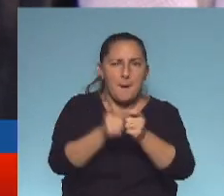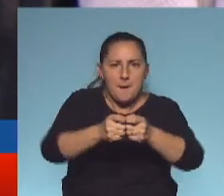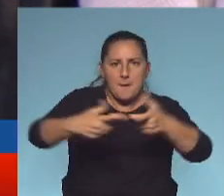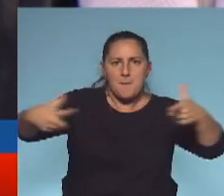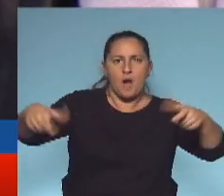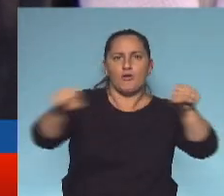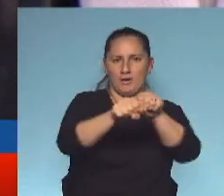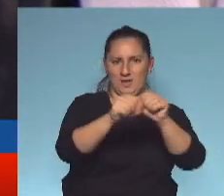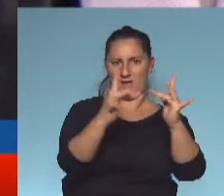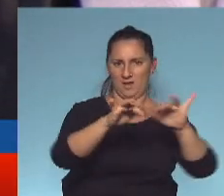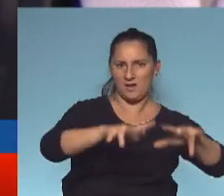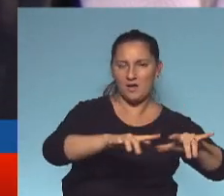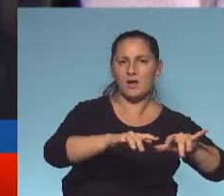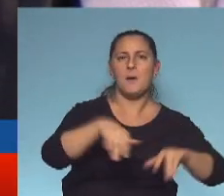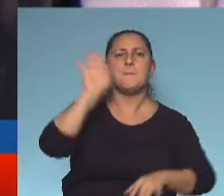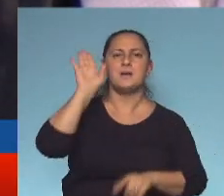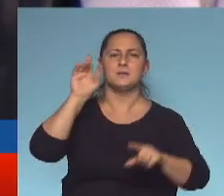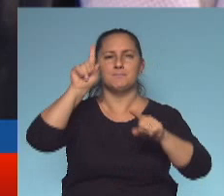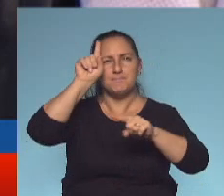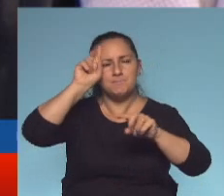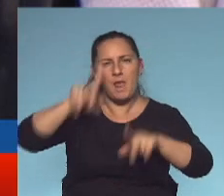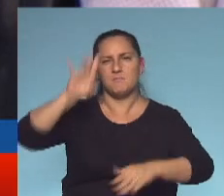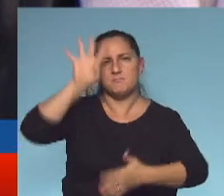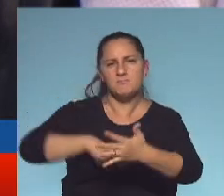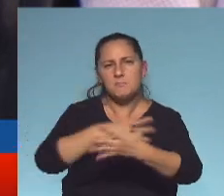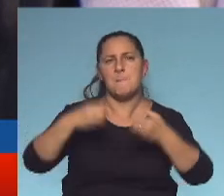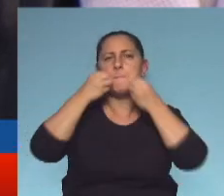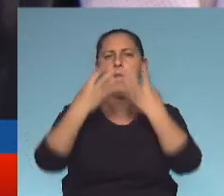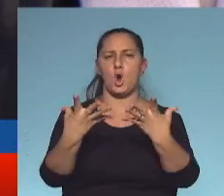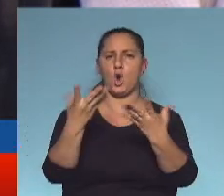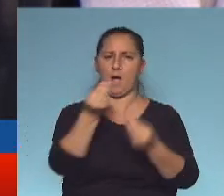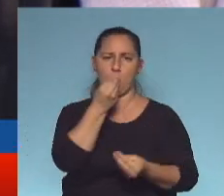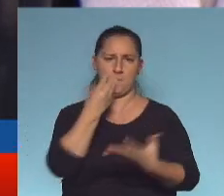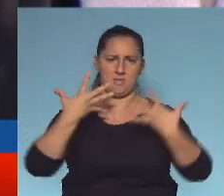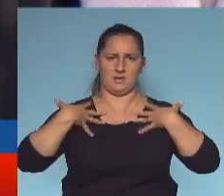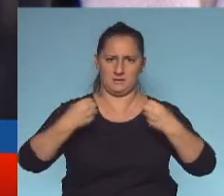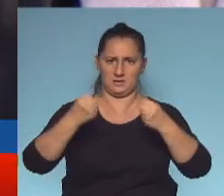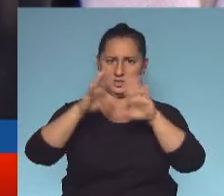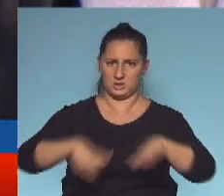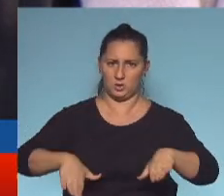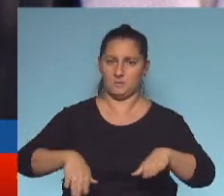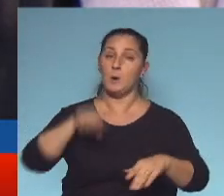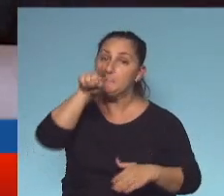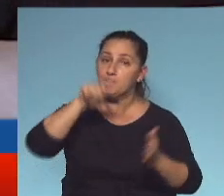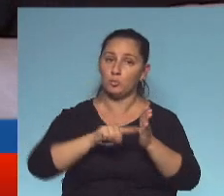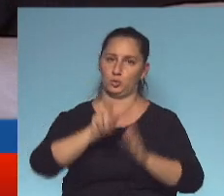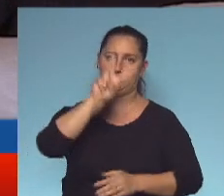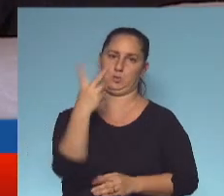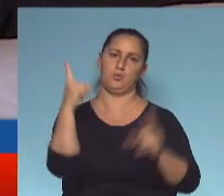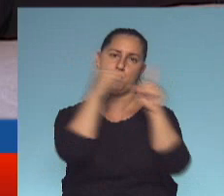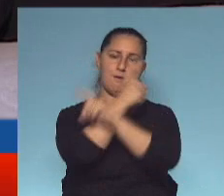las políticas que tienen que ver con la mejora nutricional en los niños, pero claramente ahí tenemos un segundo problema.